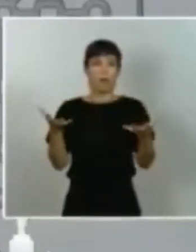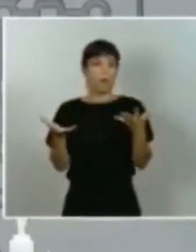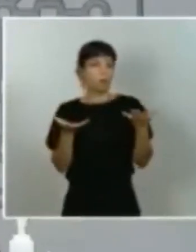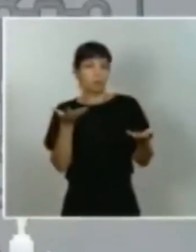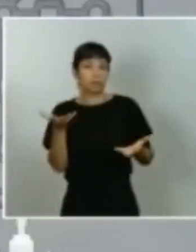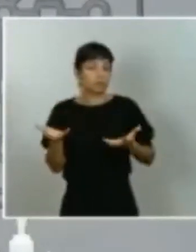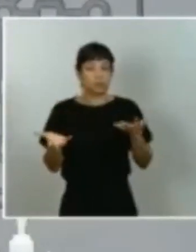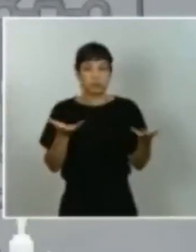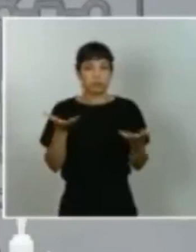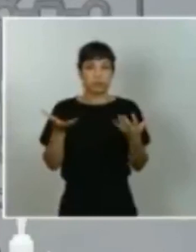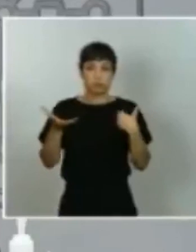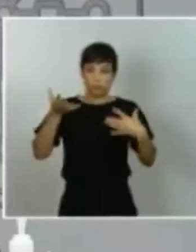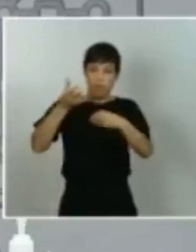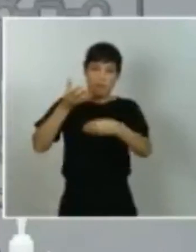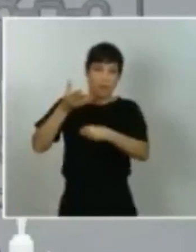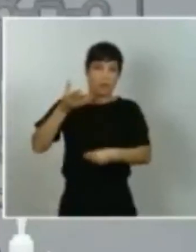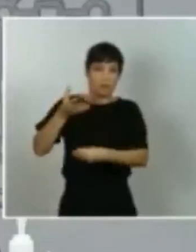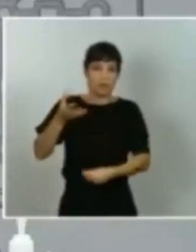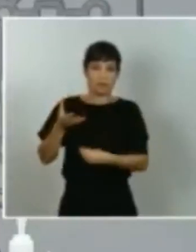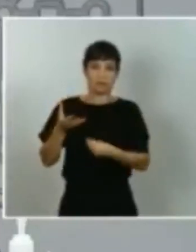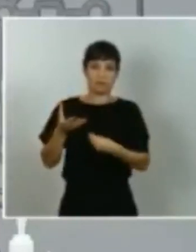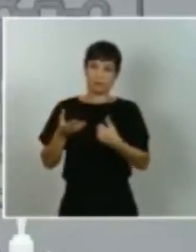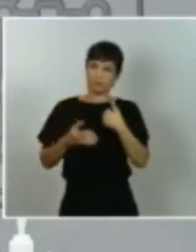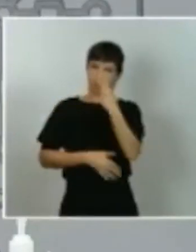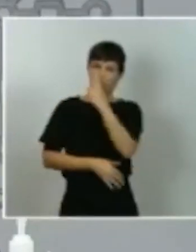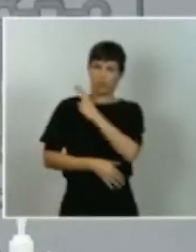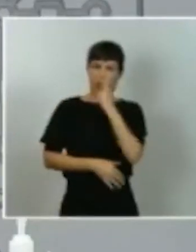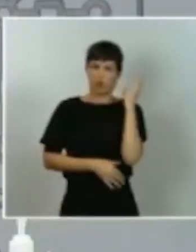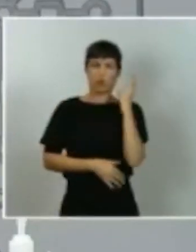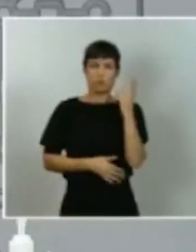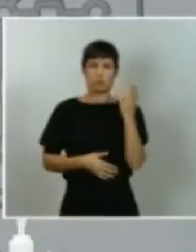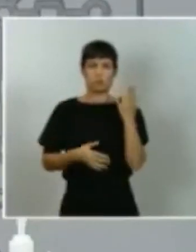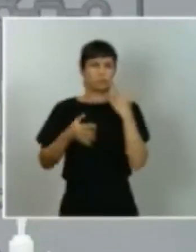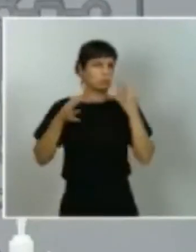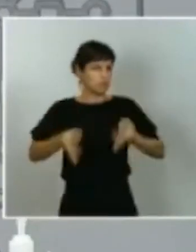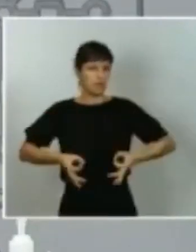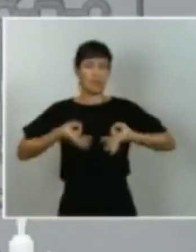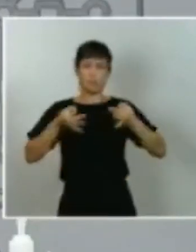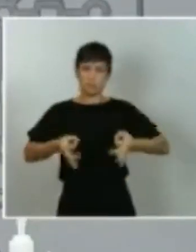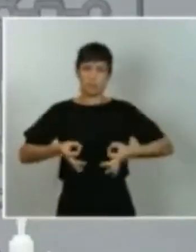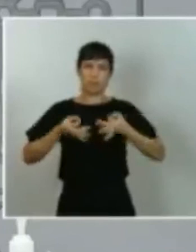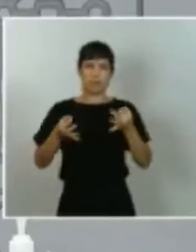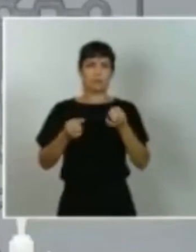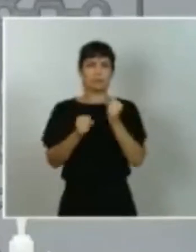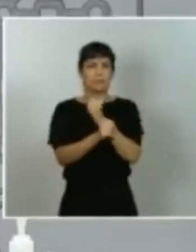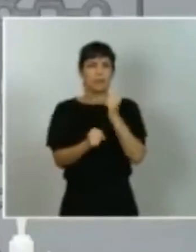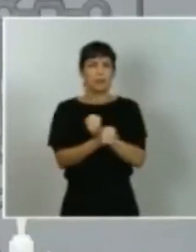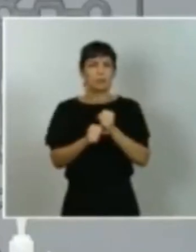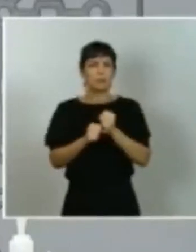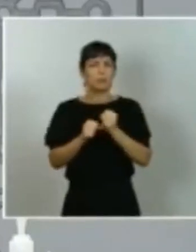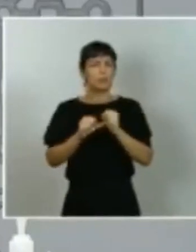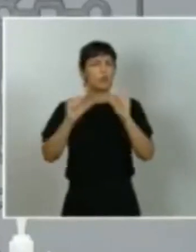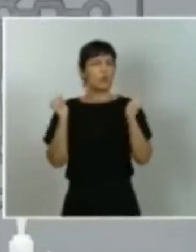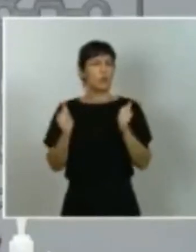completada, tal como me he comprometido, y siempre es lo mismo, siempre hacemos, trabajamos con la misma dinámica en el seno del